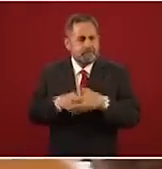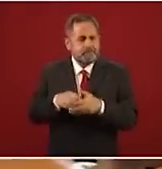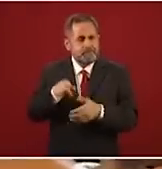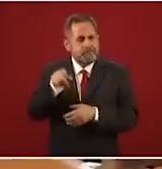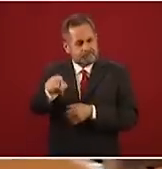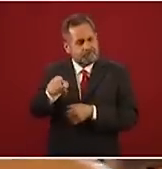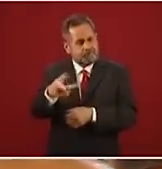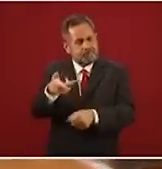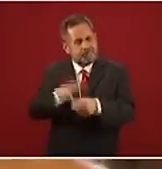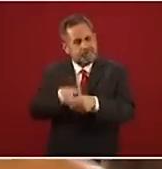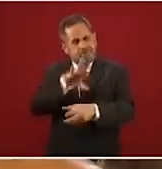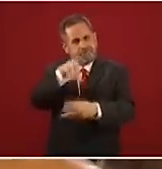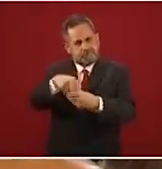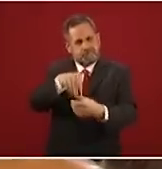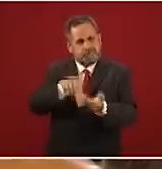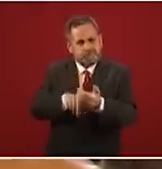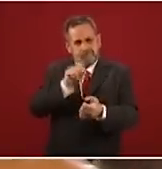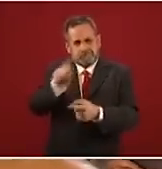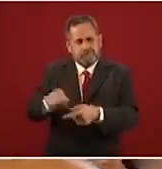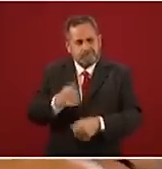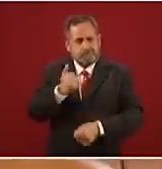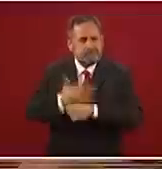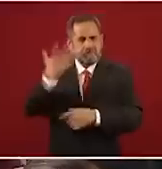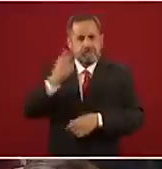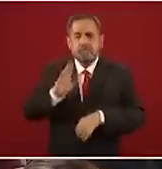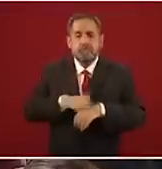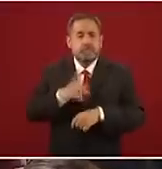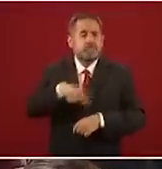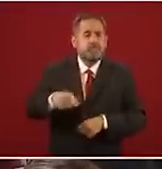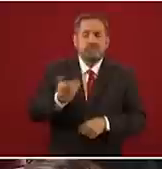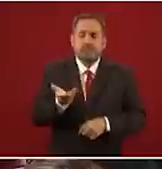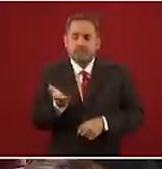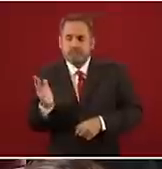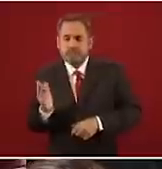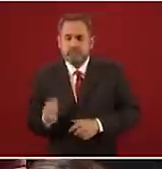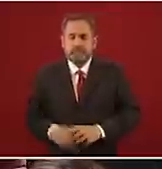pues están inconformes porque se fueron despedidos. Gracias. Sí,